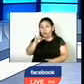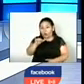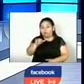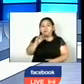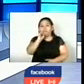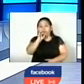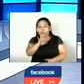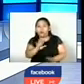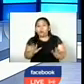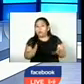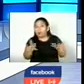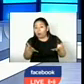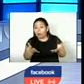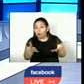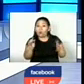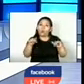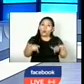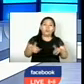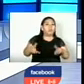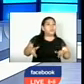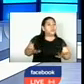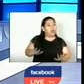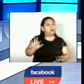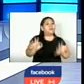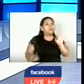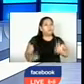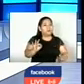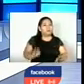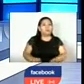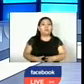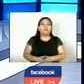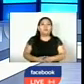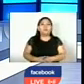el veredicto y dijo al menos ahora hay algo de justicia